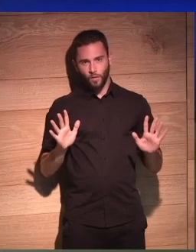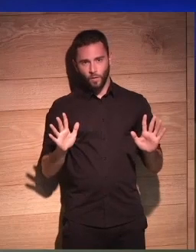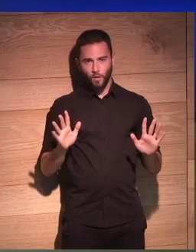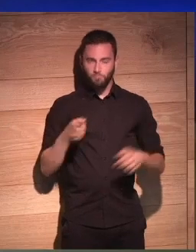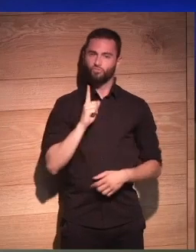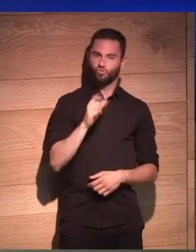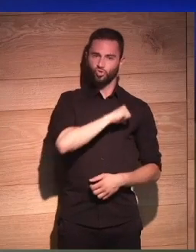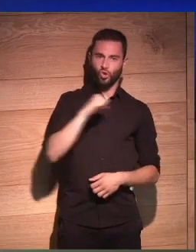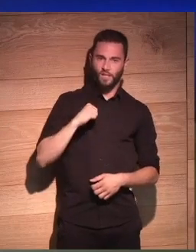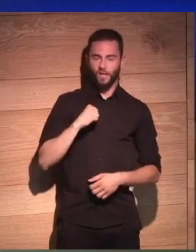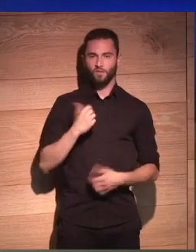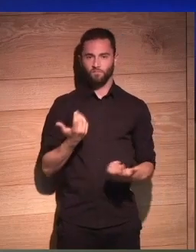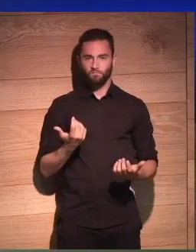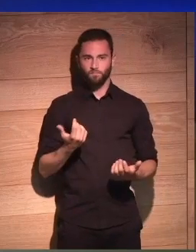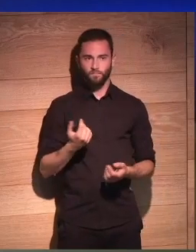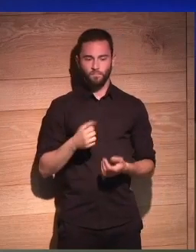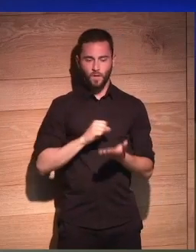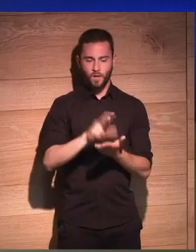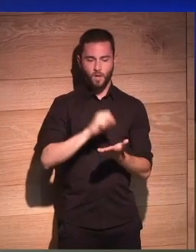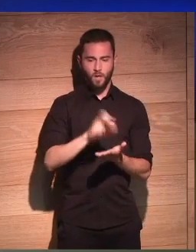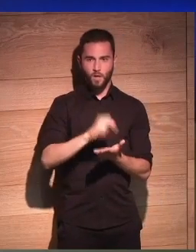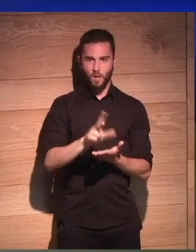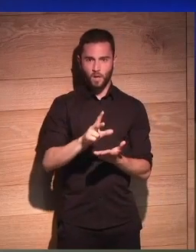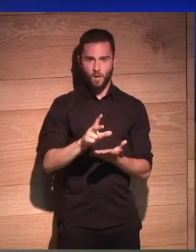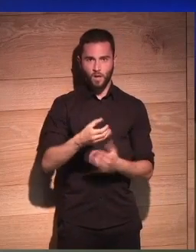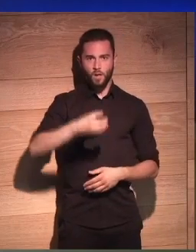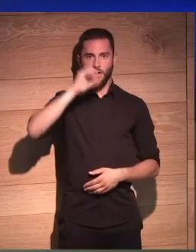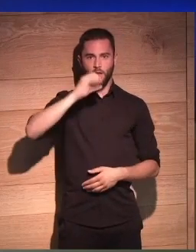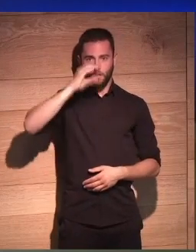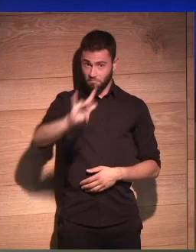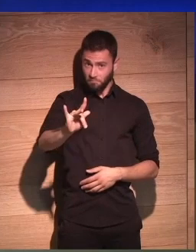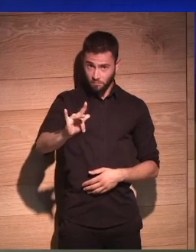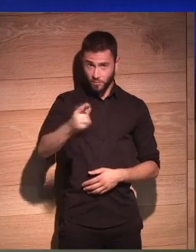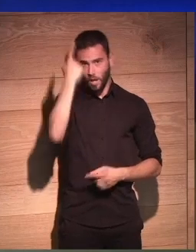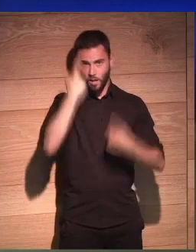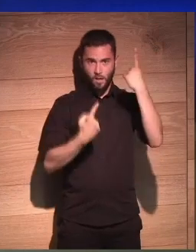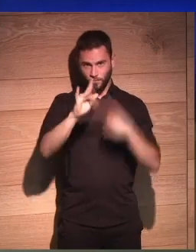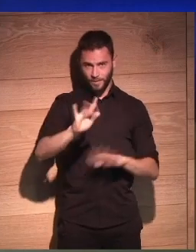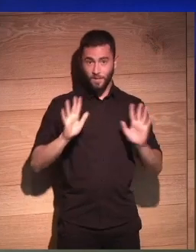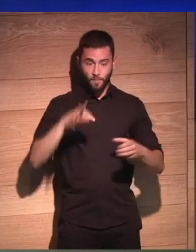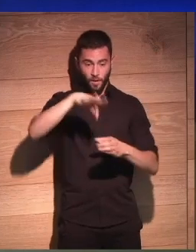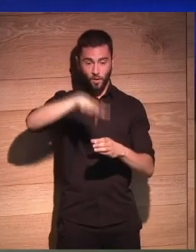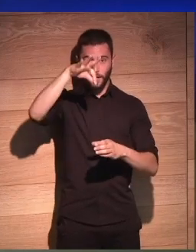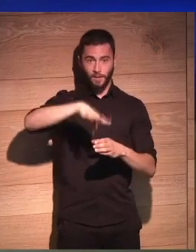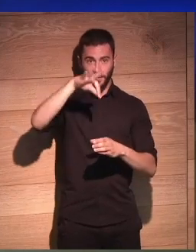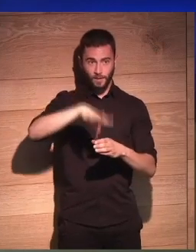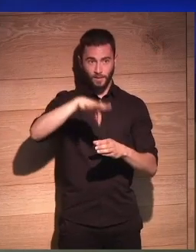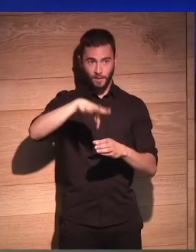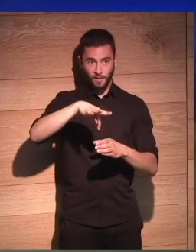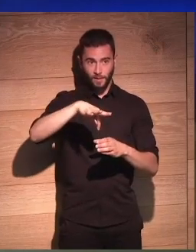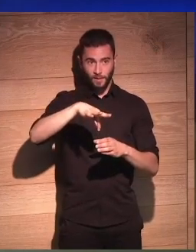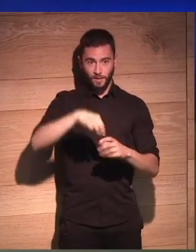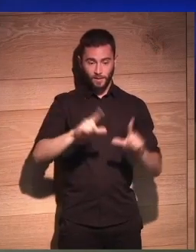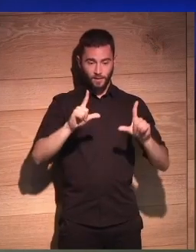muy solitaria, ¿no? Como el café, no caminan por la calle con el... No, algunos sí caminan por la calle con el té. Pero es el té que toman al lado, delante